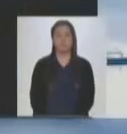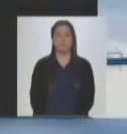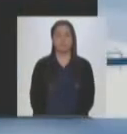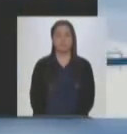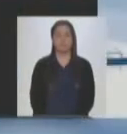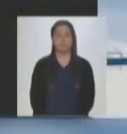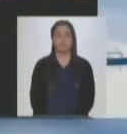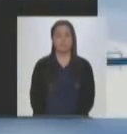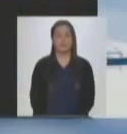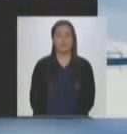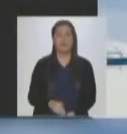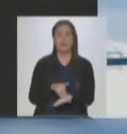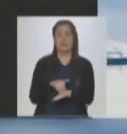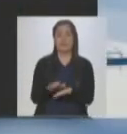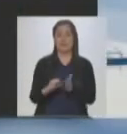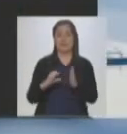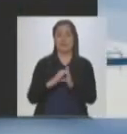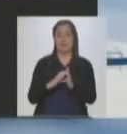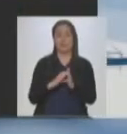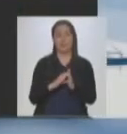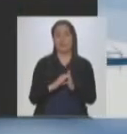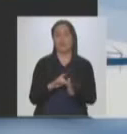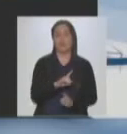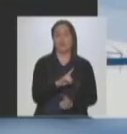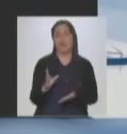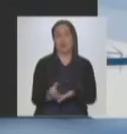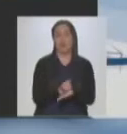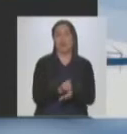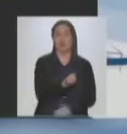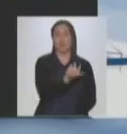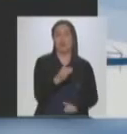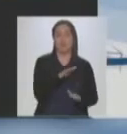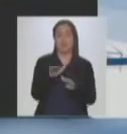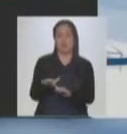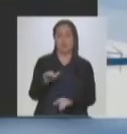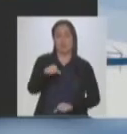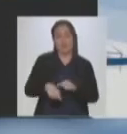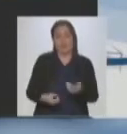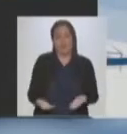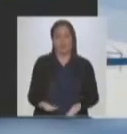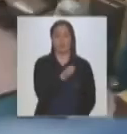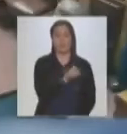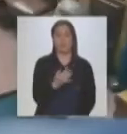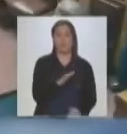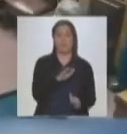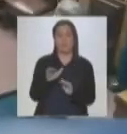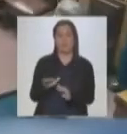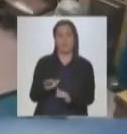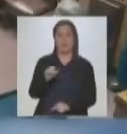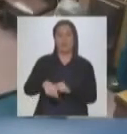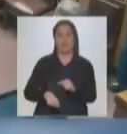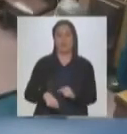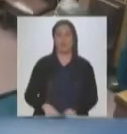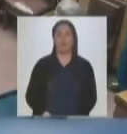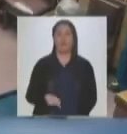de 4 meses de mandato y sin desconocer los errores que he cometido, seguiré trabajando como lo he hecho desde el primer día. ¿Cómo está la credibilidad